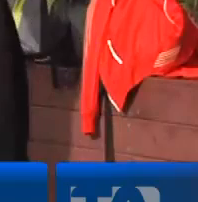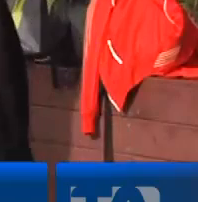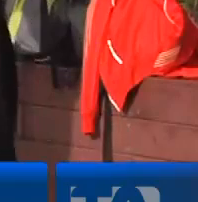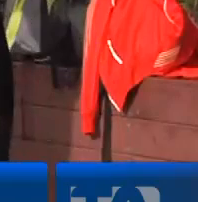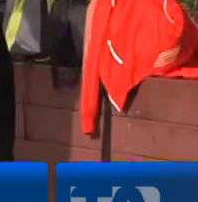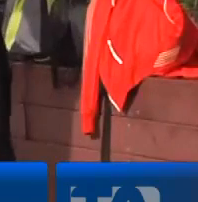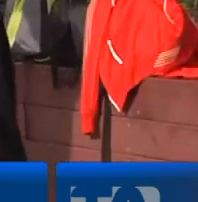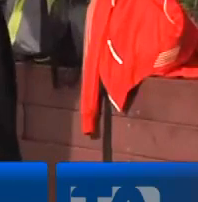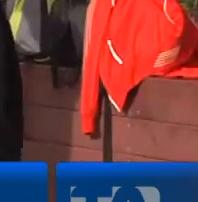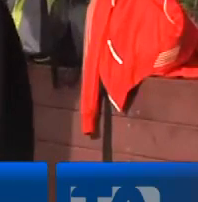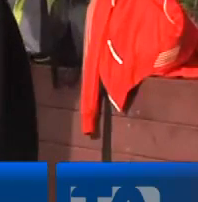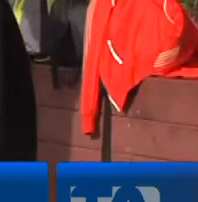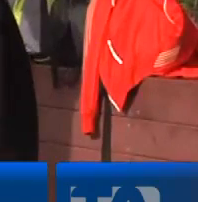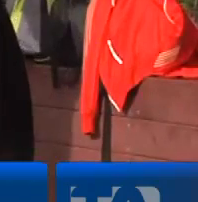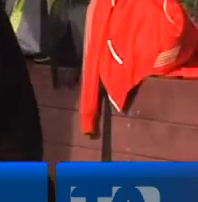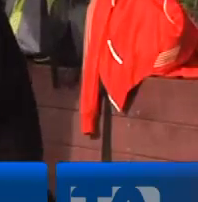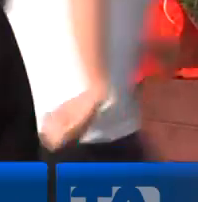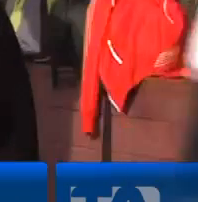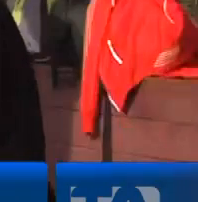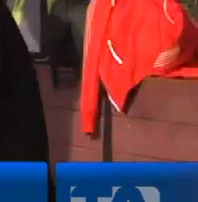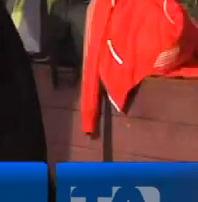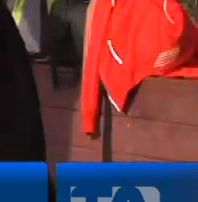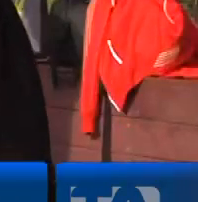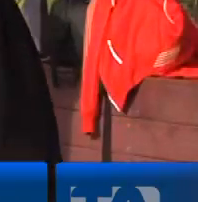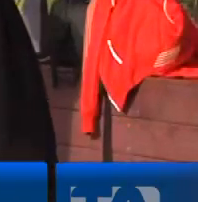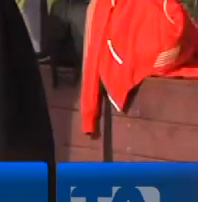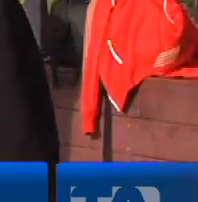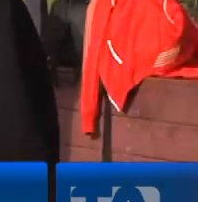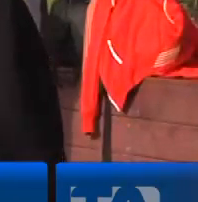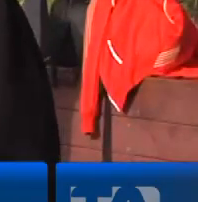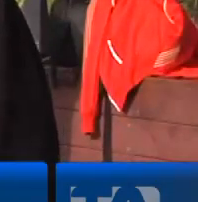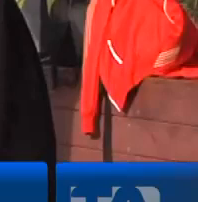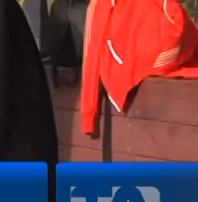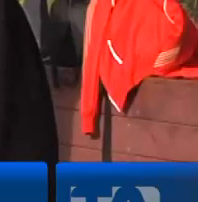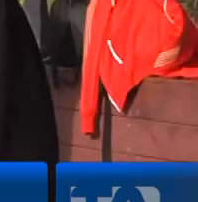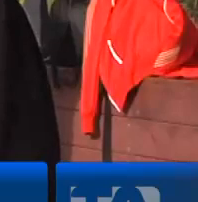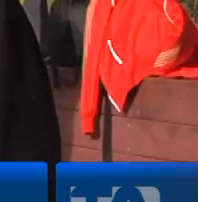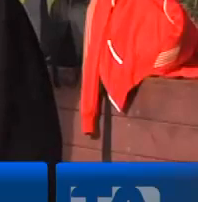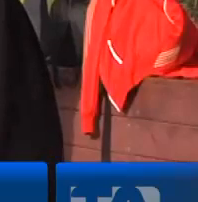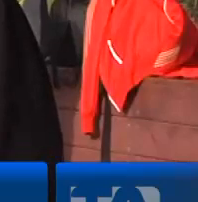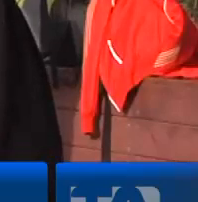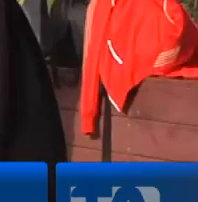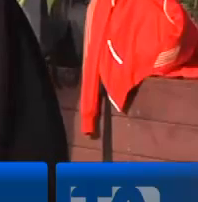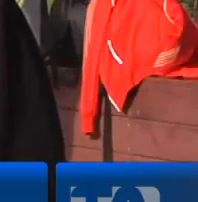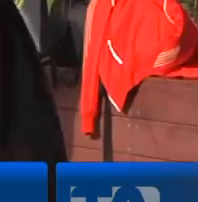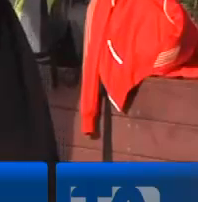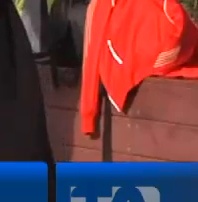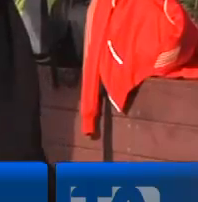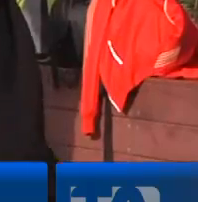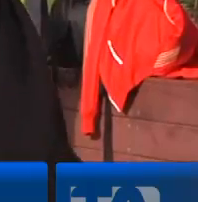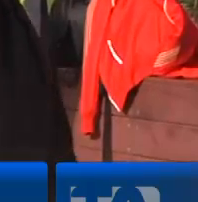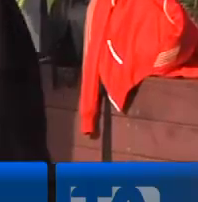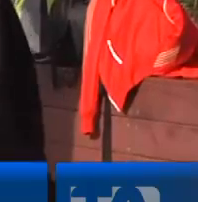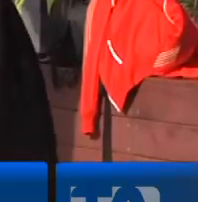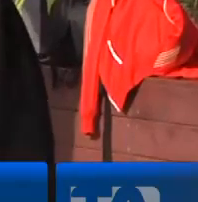hay decenas de deportistas que se han concentrado aquí en la Cruz del Papa para apoyar a todas aquellas personas que realizan realizan el deporte, no